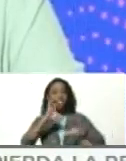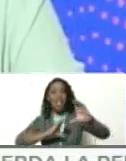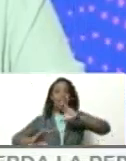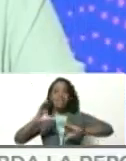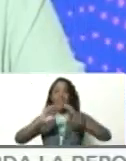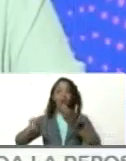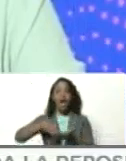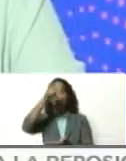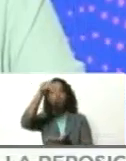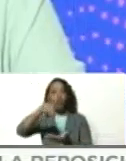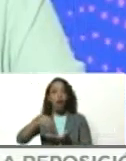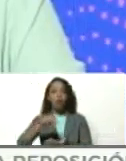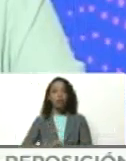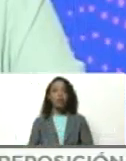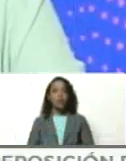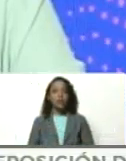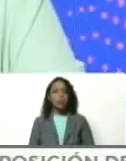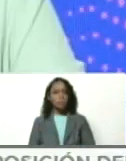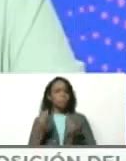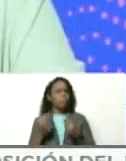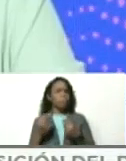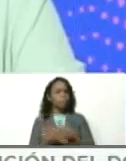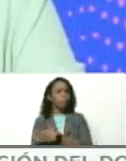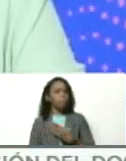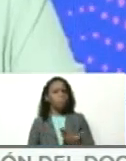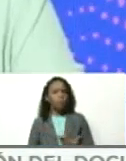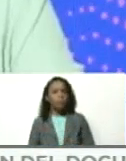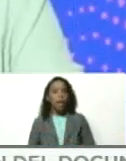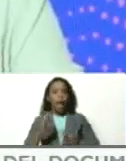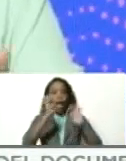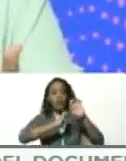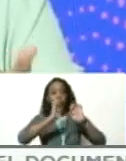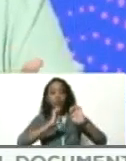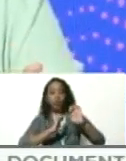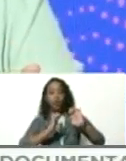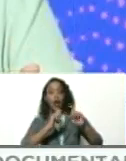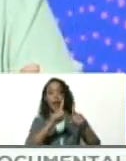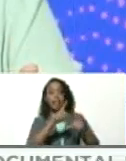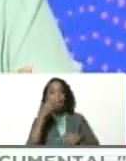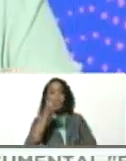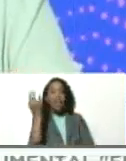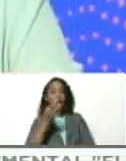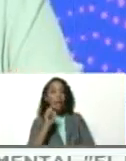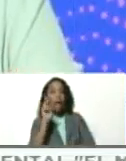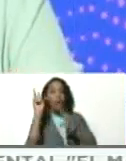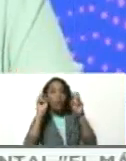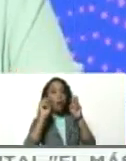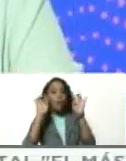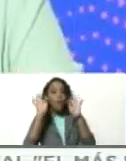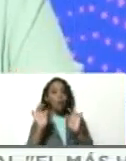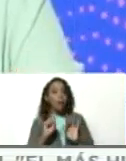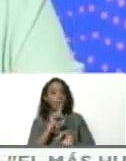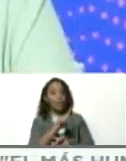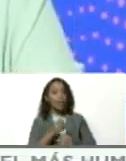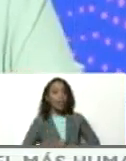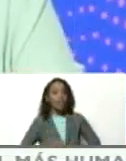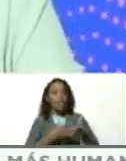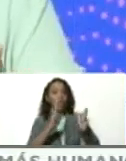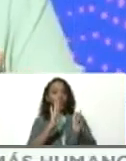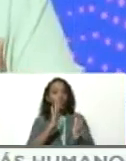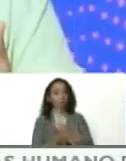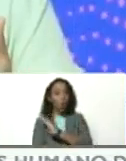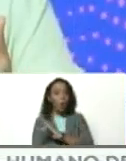Nacional para evaluar la realidad de la nueva variante. Y